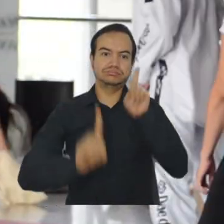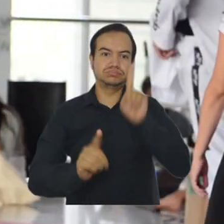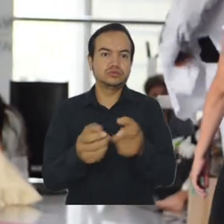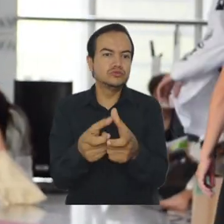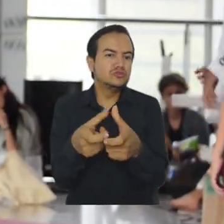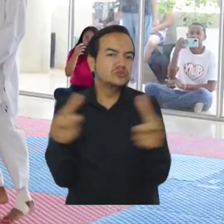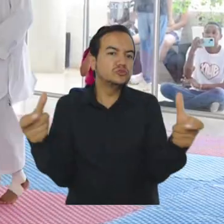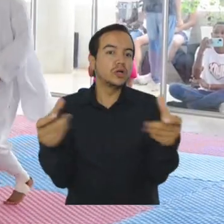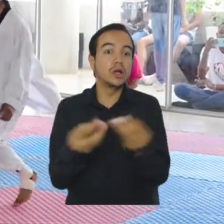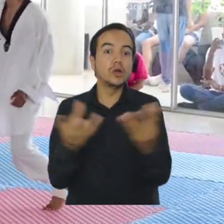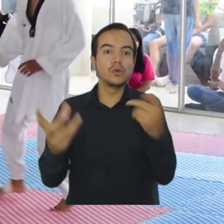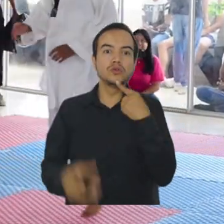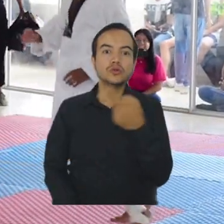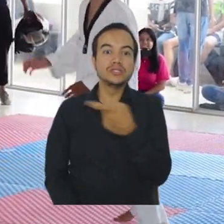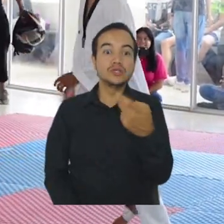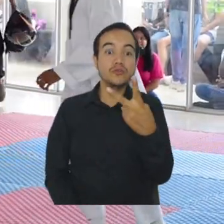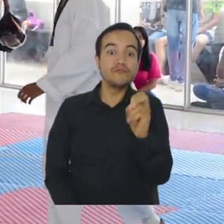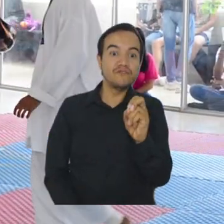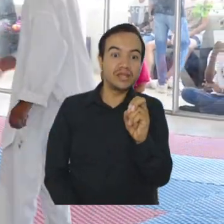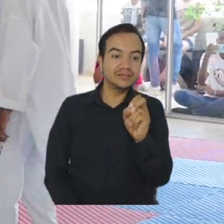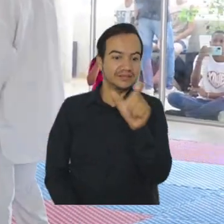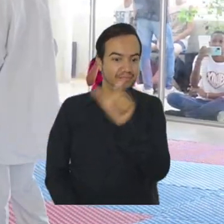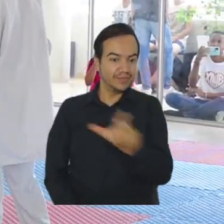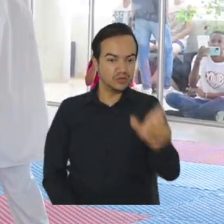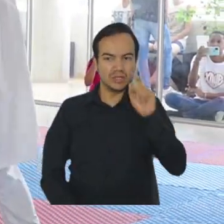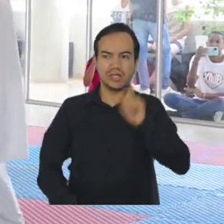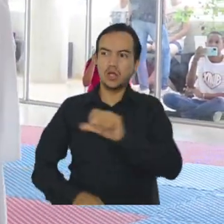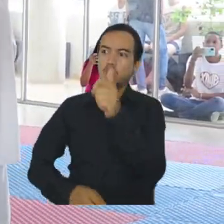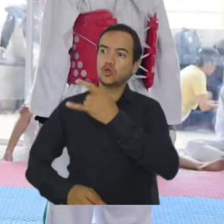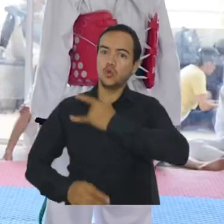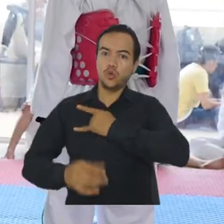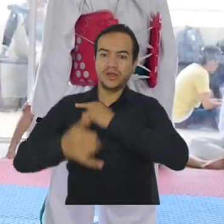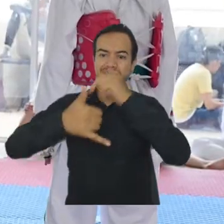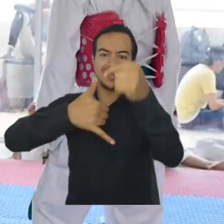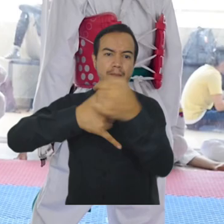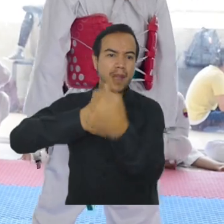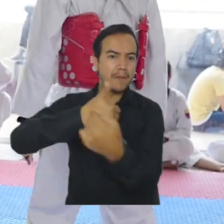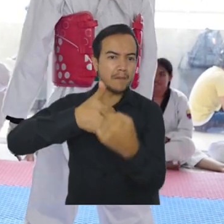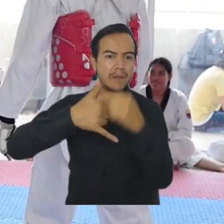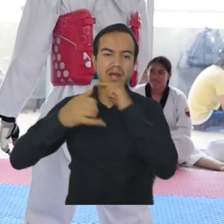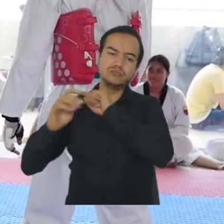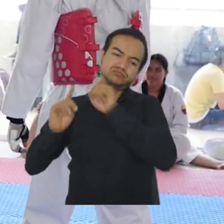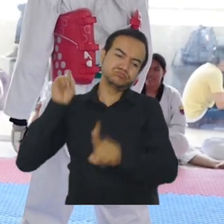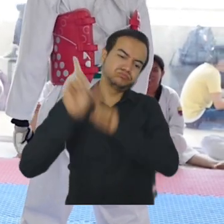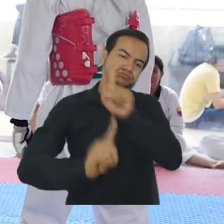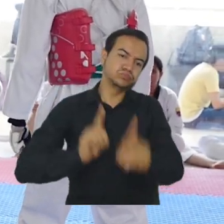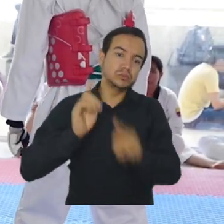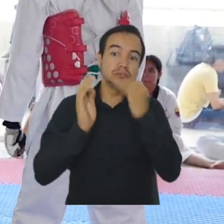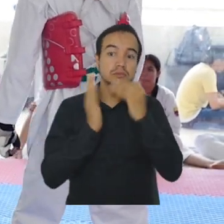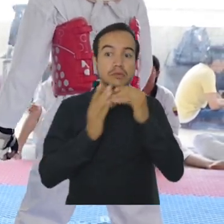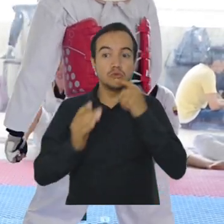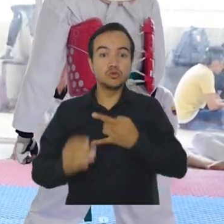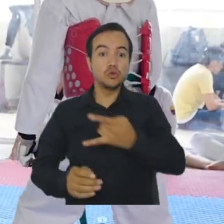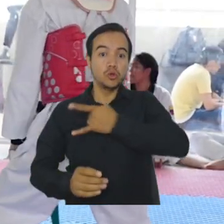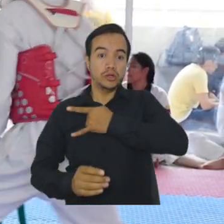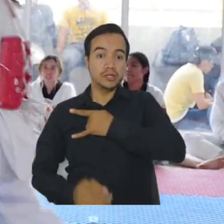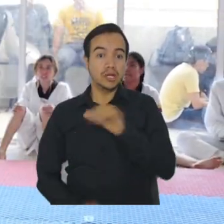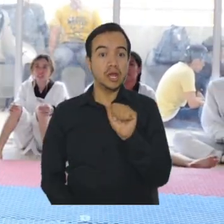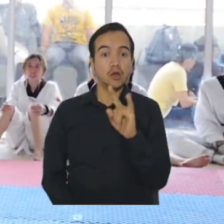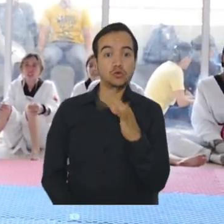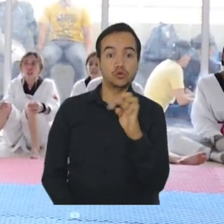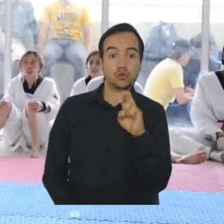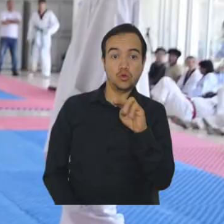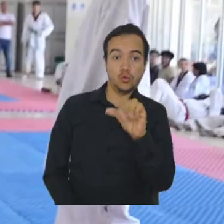la participación de más de 120 estudiantes deportistas de distintas universidades de la región, como la Universidad Autónoma del Caribe, la